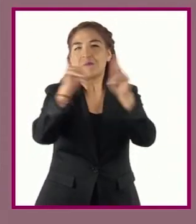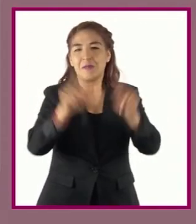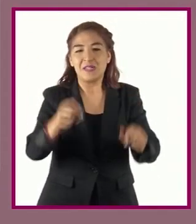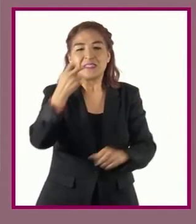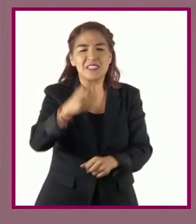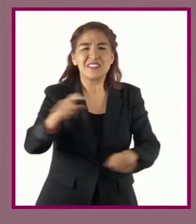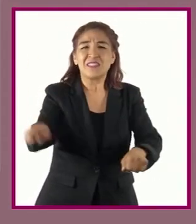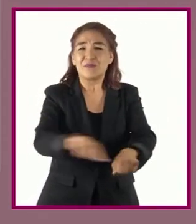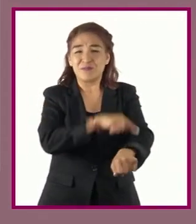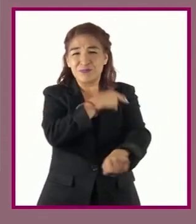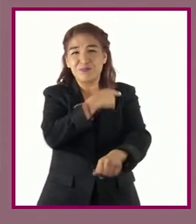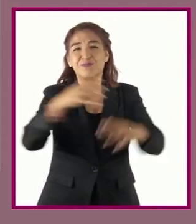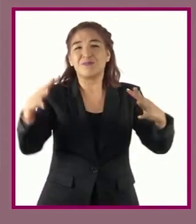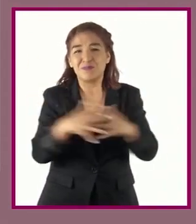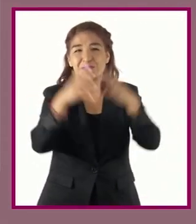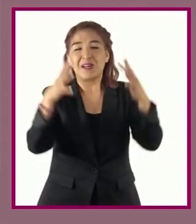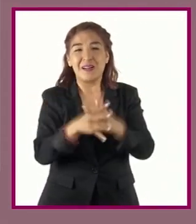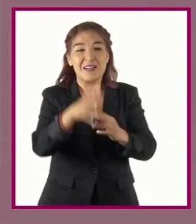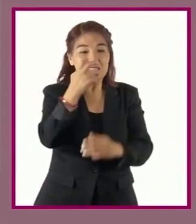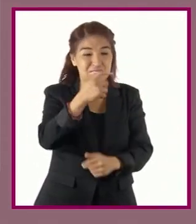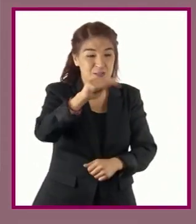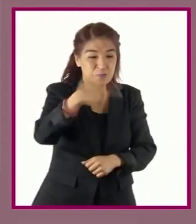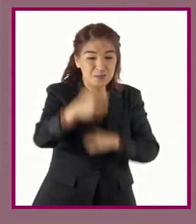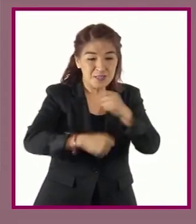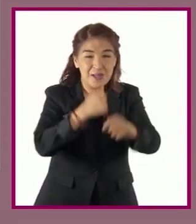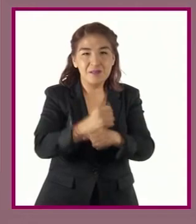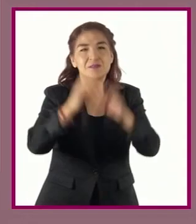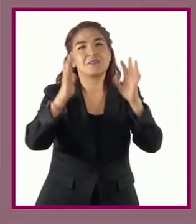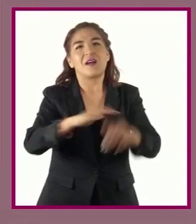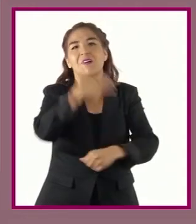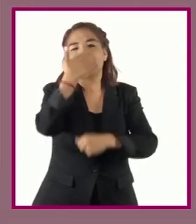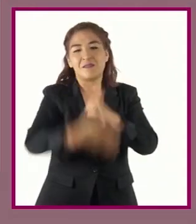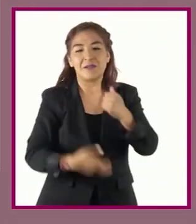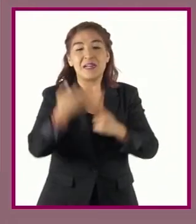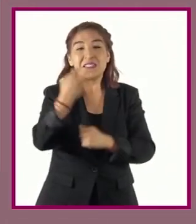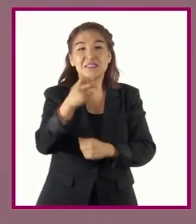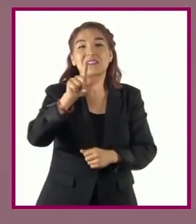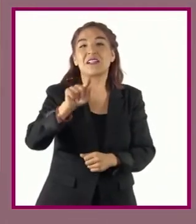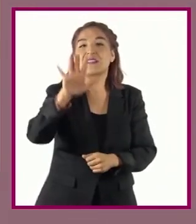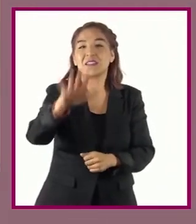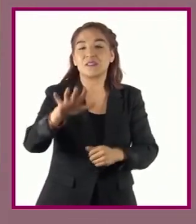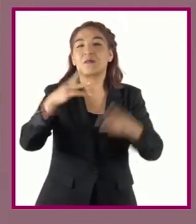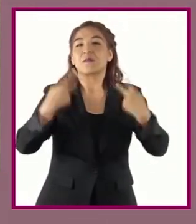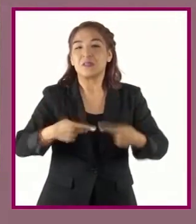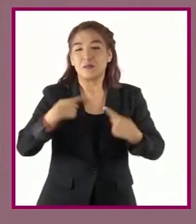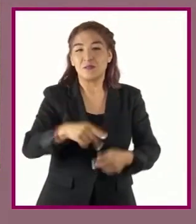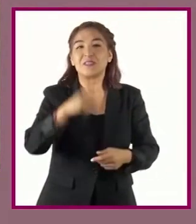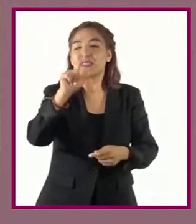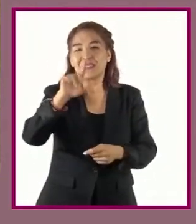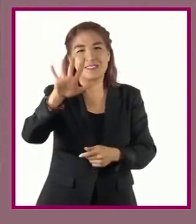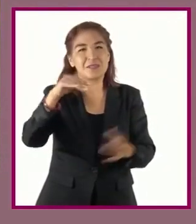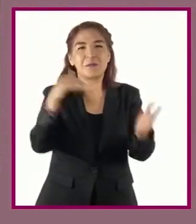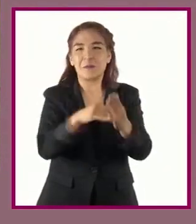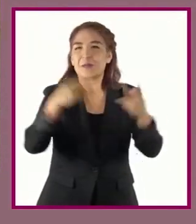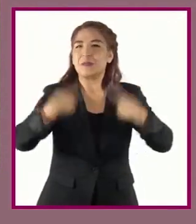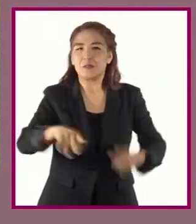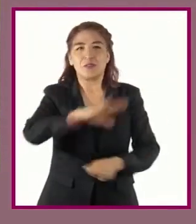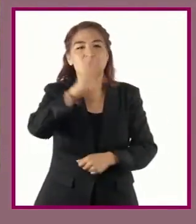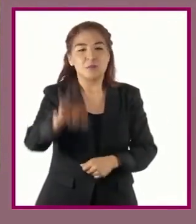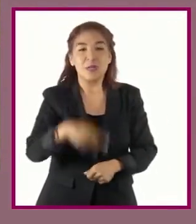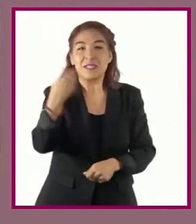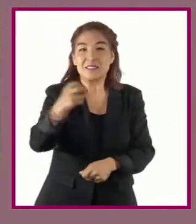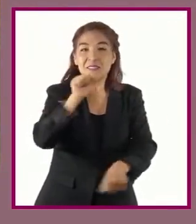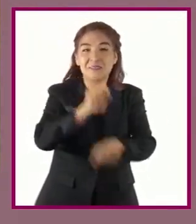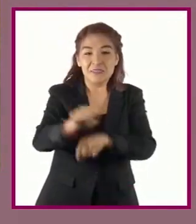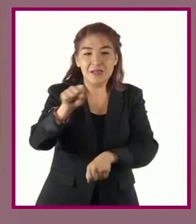civil finalizó después de 12 años, dejando un número aproximado a los 75.000 muertos. De esta forma, El Salvador, un país